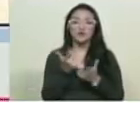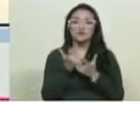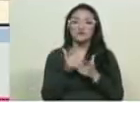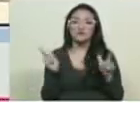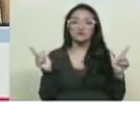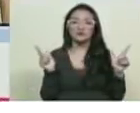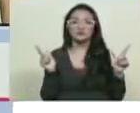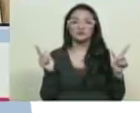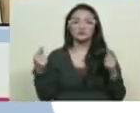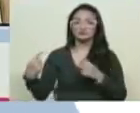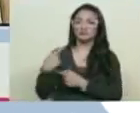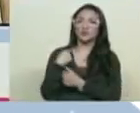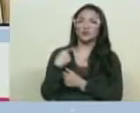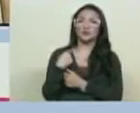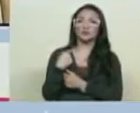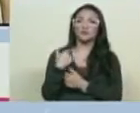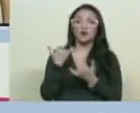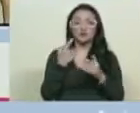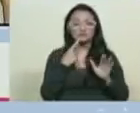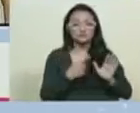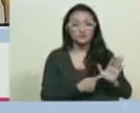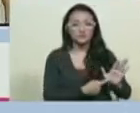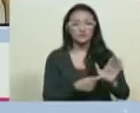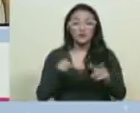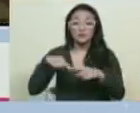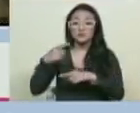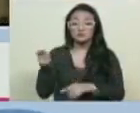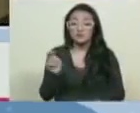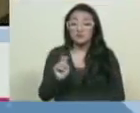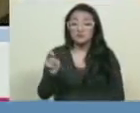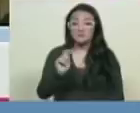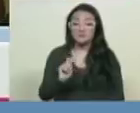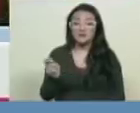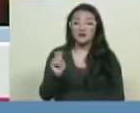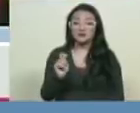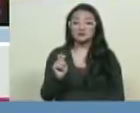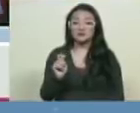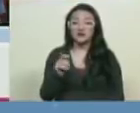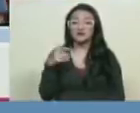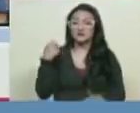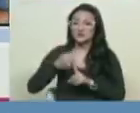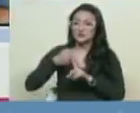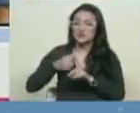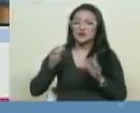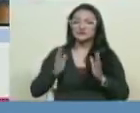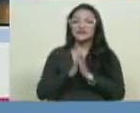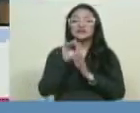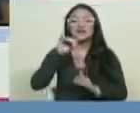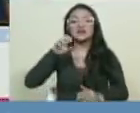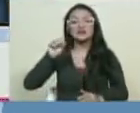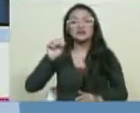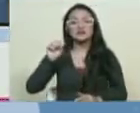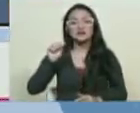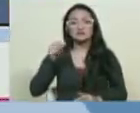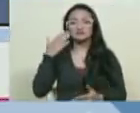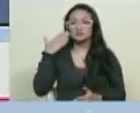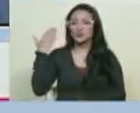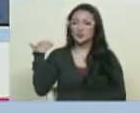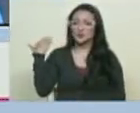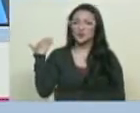nos quiso imponer. Y vamos a demostrar a lo largo de los próximos meses cómo Santa Inés, la batalla de Santa Inés, va a ser